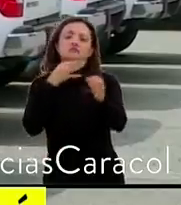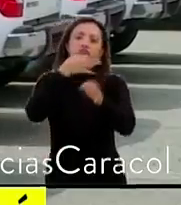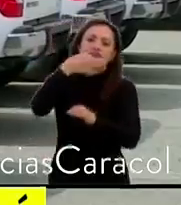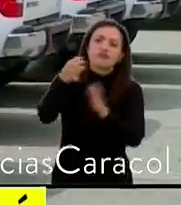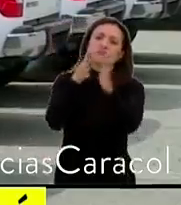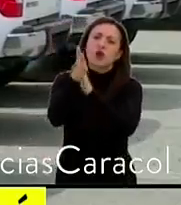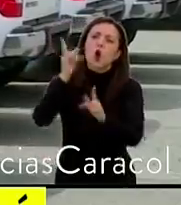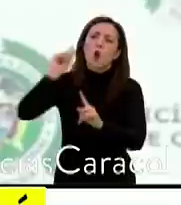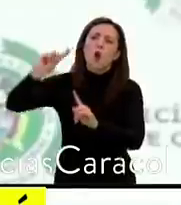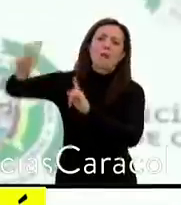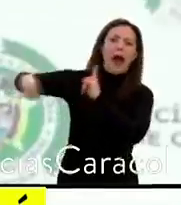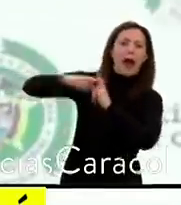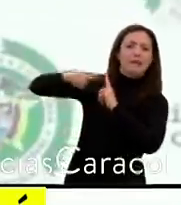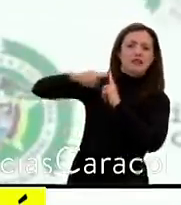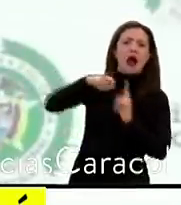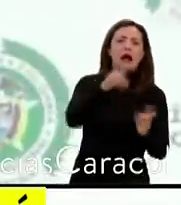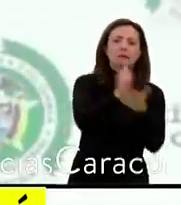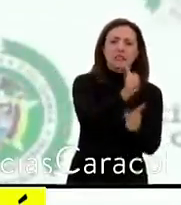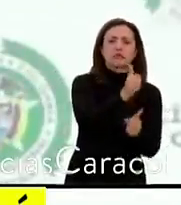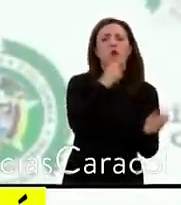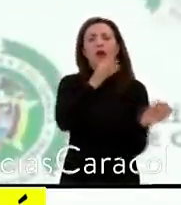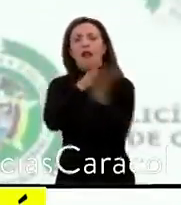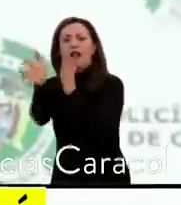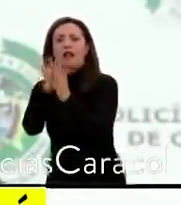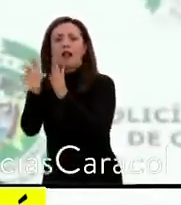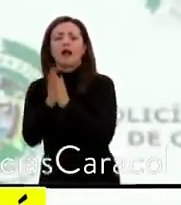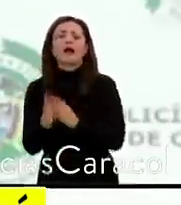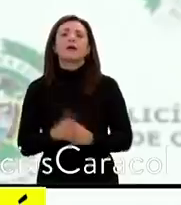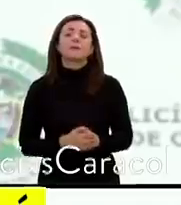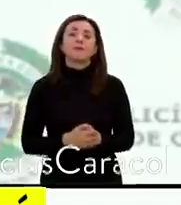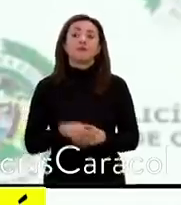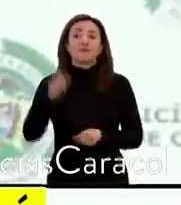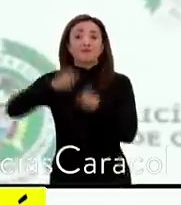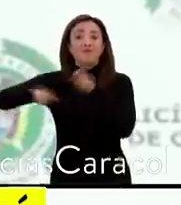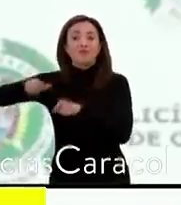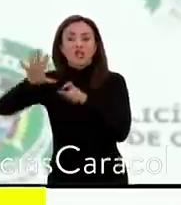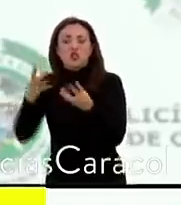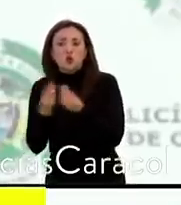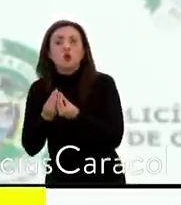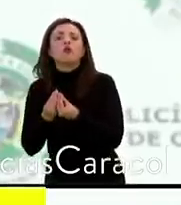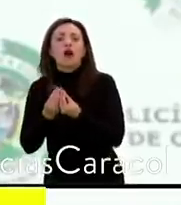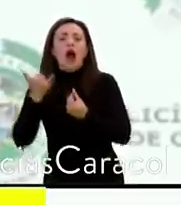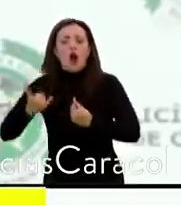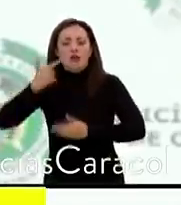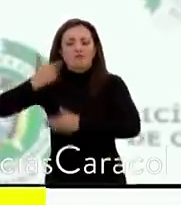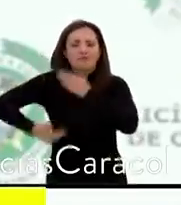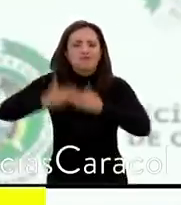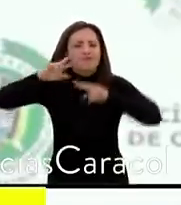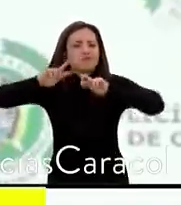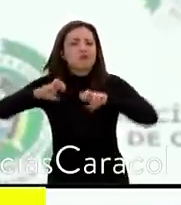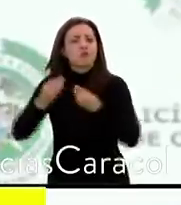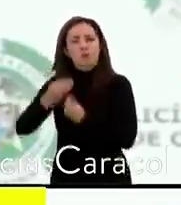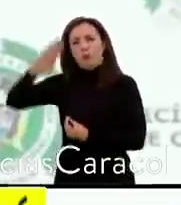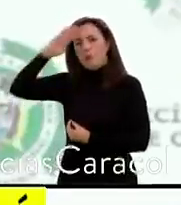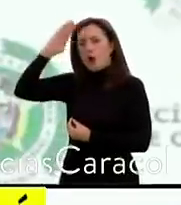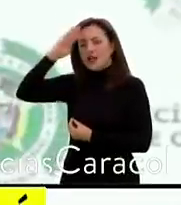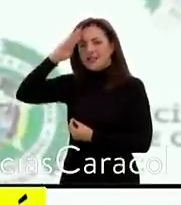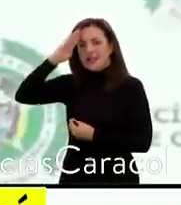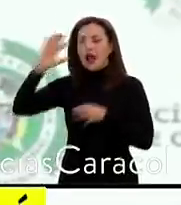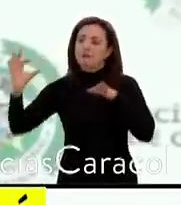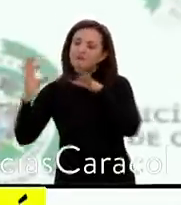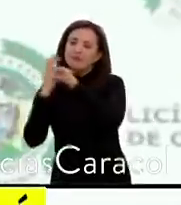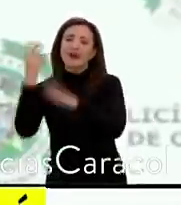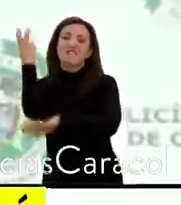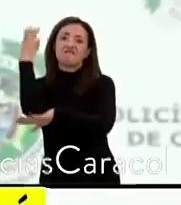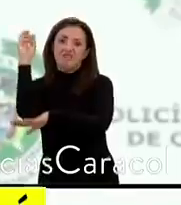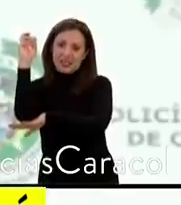Al parecer por sujetos que pertenecen a un grupo armado. Se adelantan las investigaciones por parte de la Policía Nacional y en coordinación con la Fiscalía